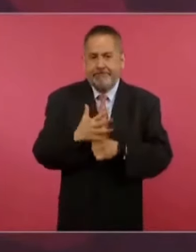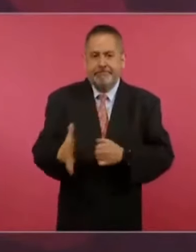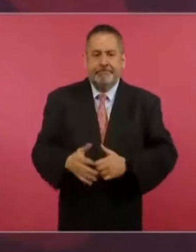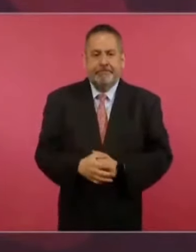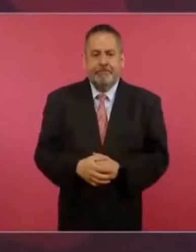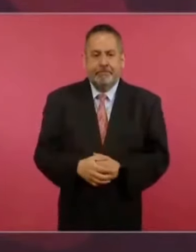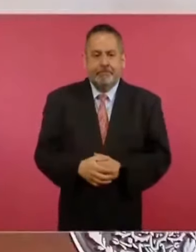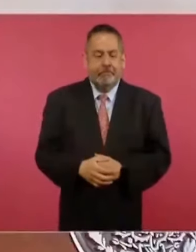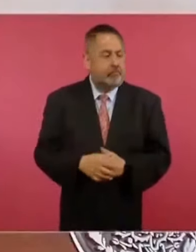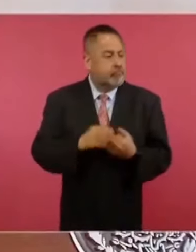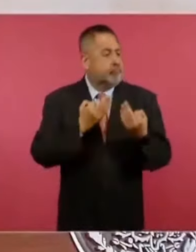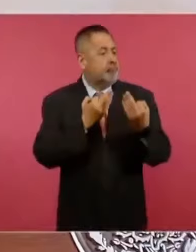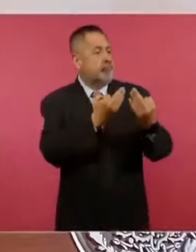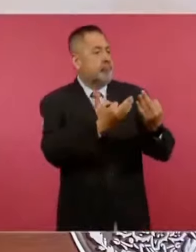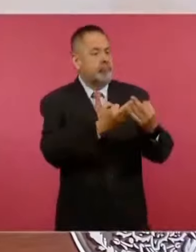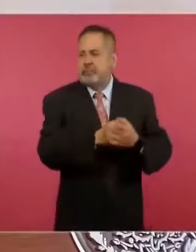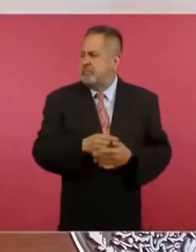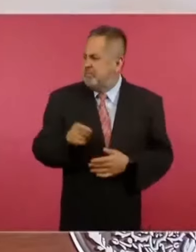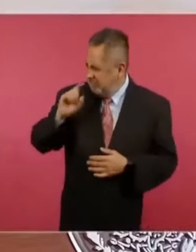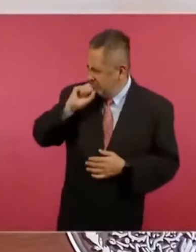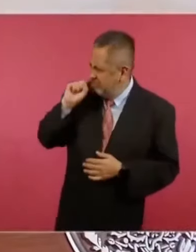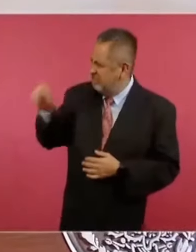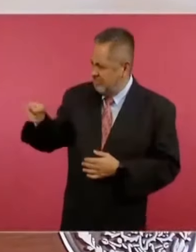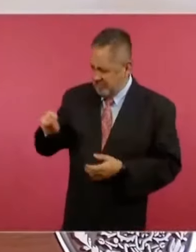Y no podría yo enfrentarlos.